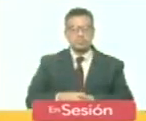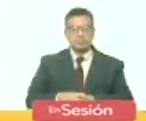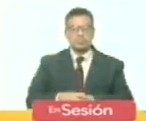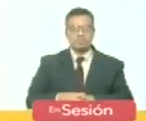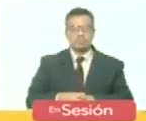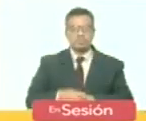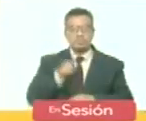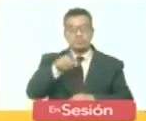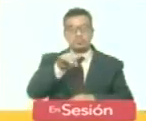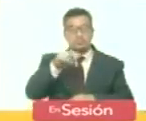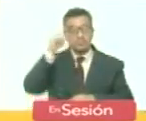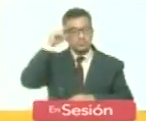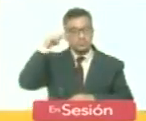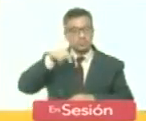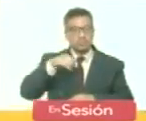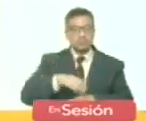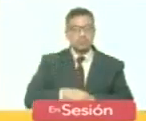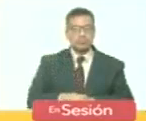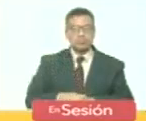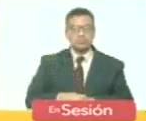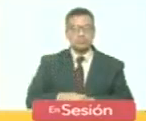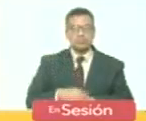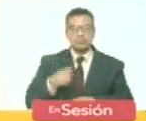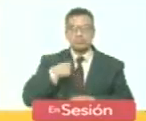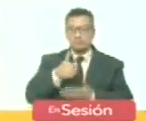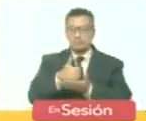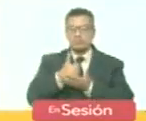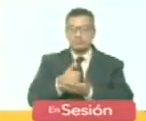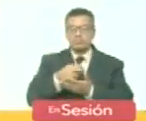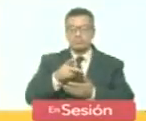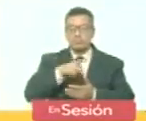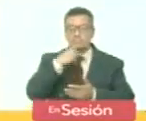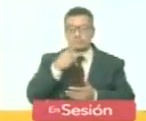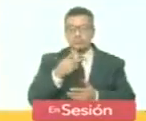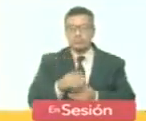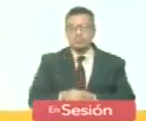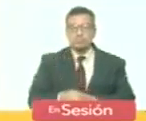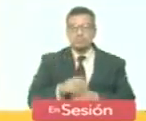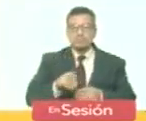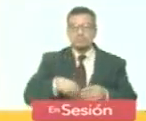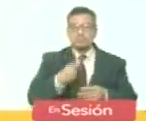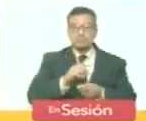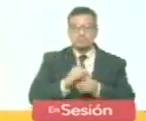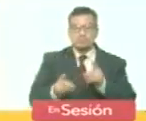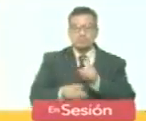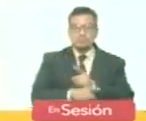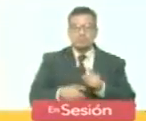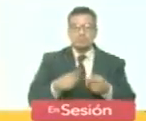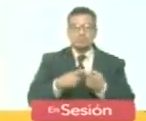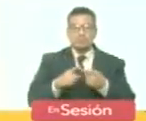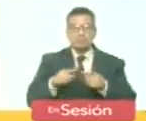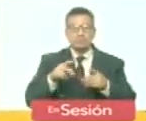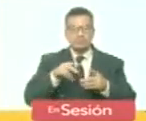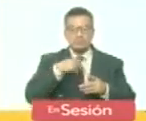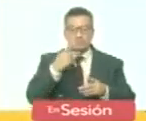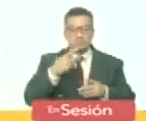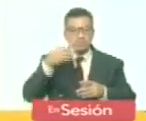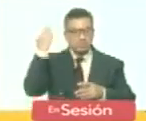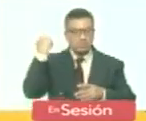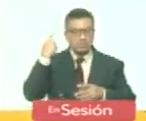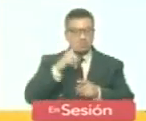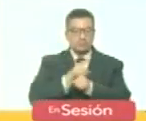Los mismos que hoy obtienen beneficio político, pueden haber rectificado, pero tenían otra posición en el